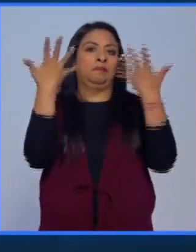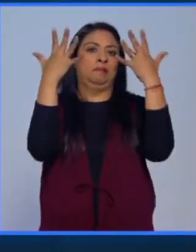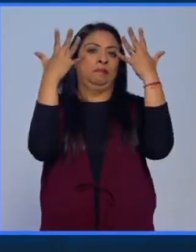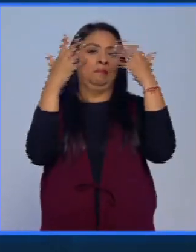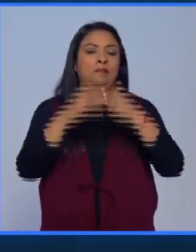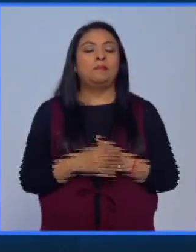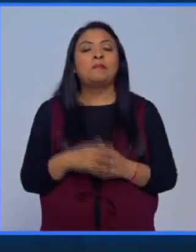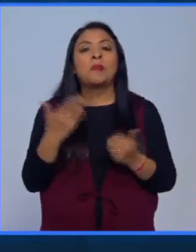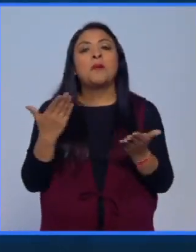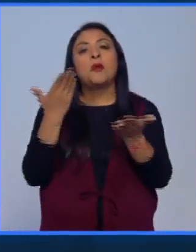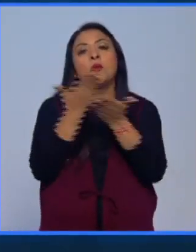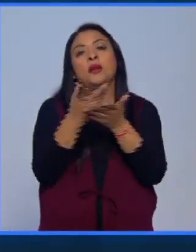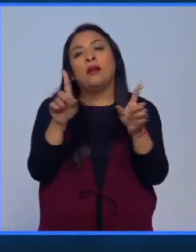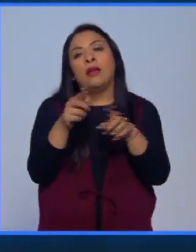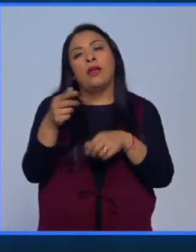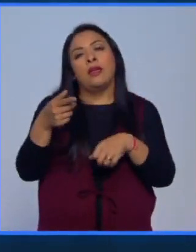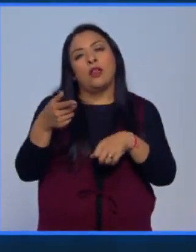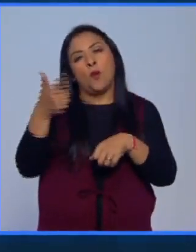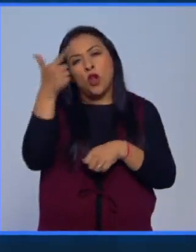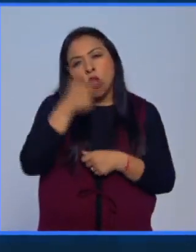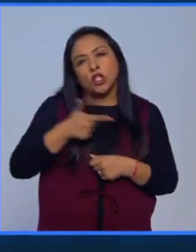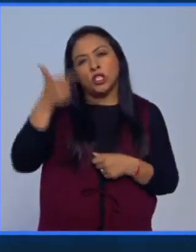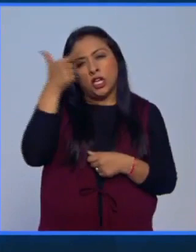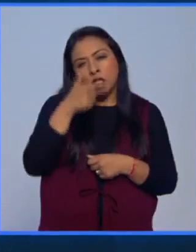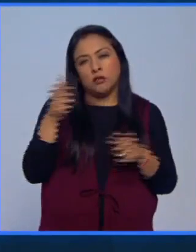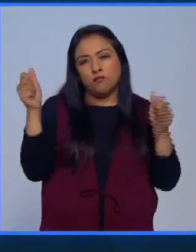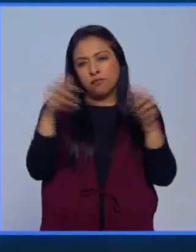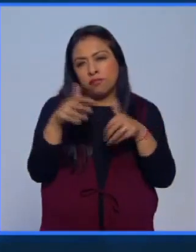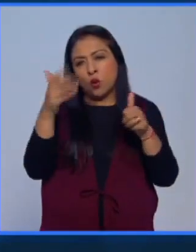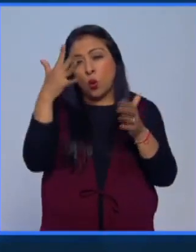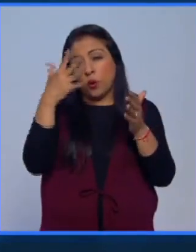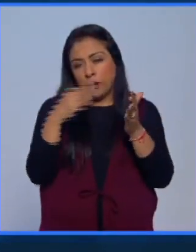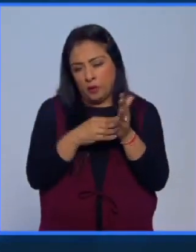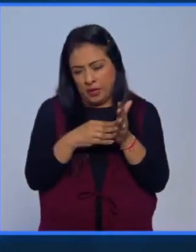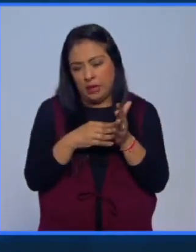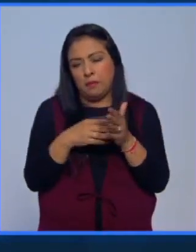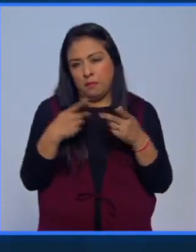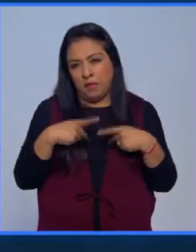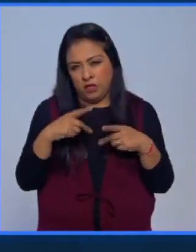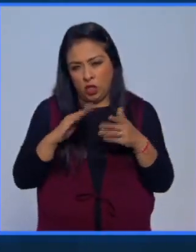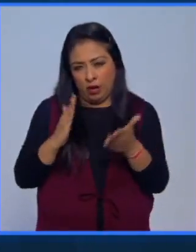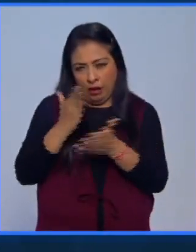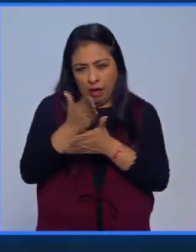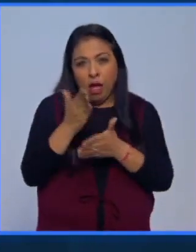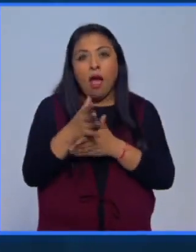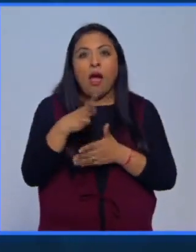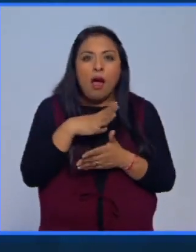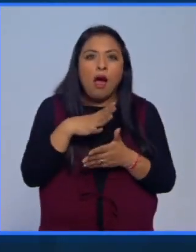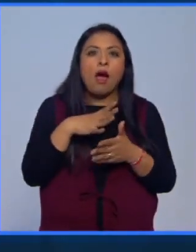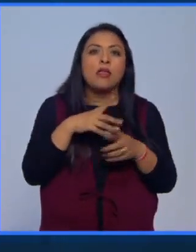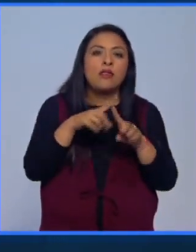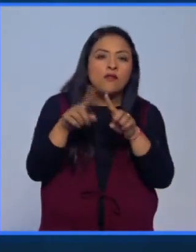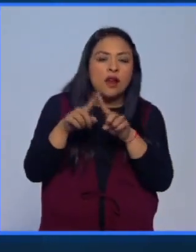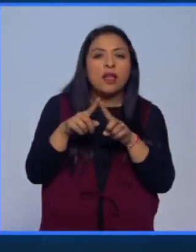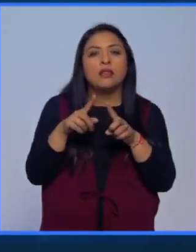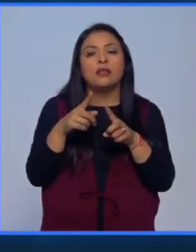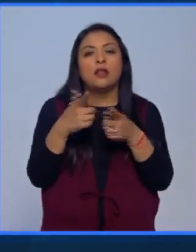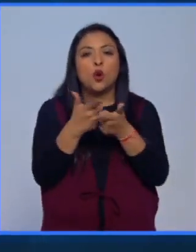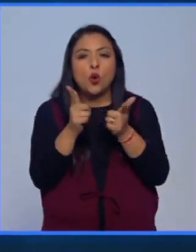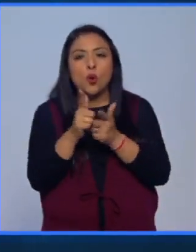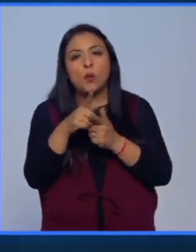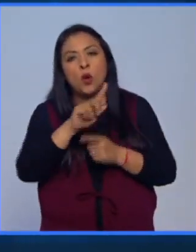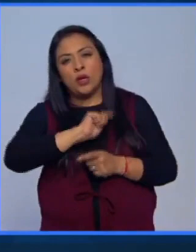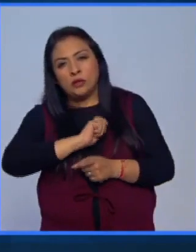propuesta musical, que cada noche podrán disfrutar más de 4.000 asistentes, se caracteriza por la interacción entre bandas españolas y